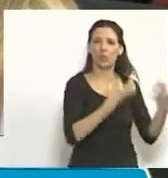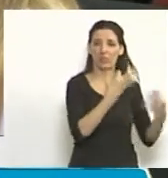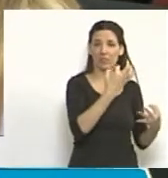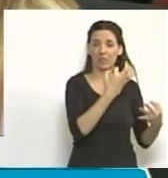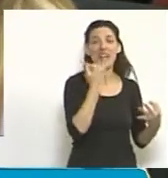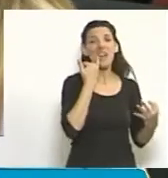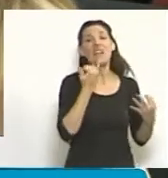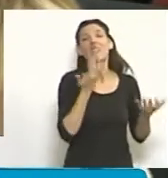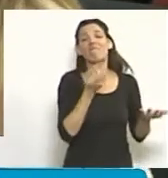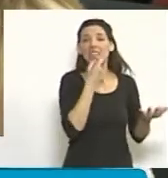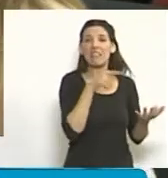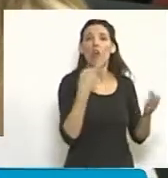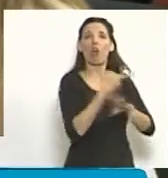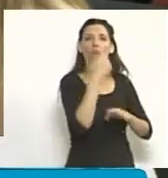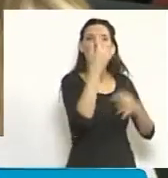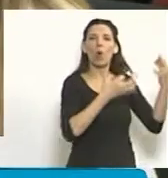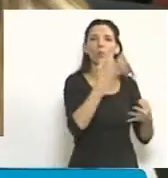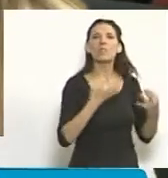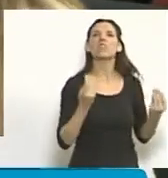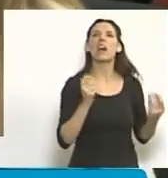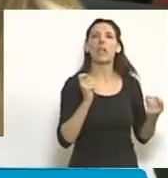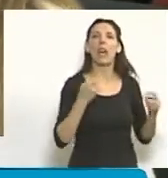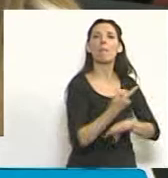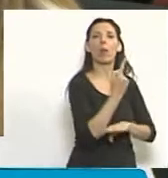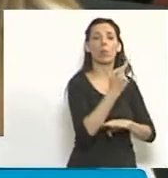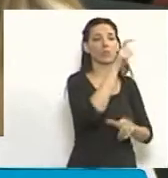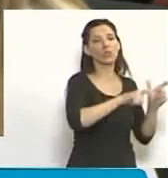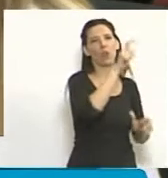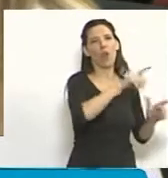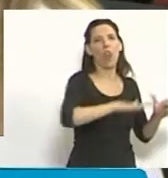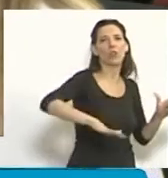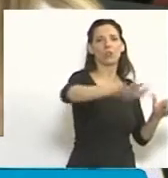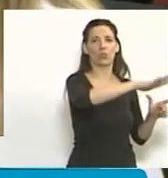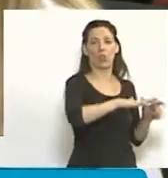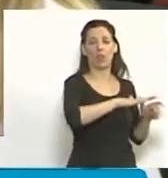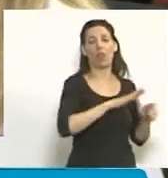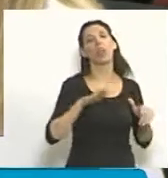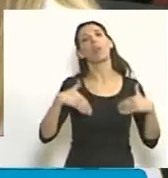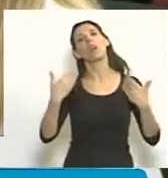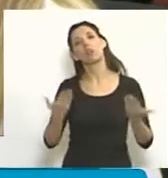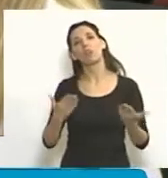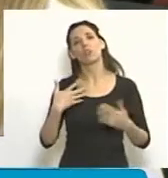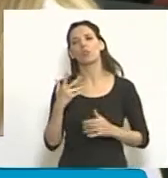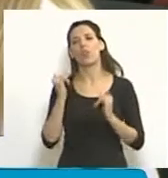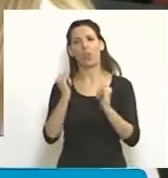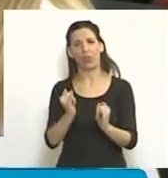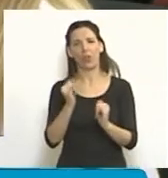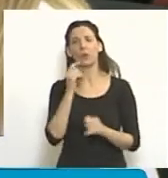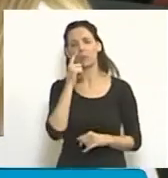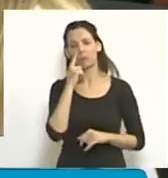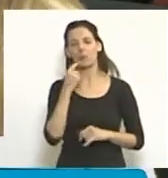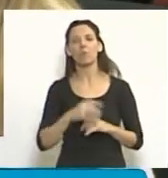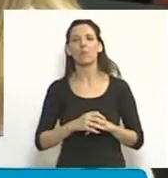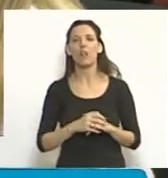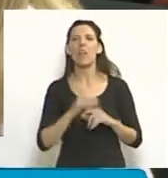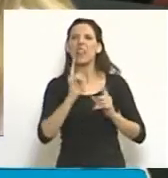a la ciudadanía en su conjunto. Es más, me animaría a decir que va a poner en tela de juicio